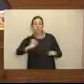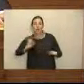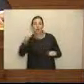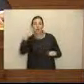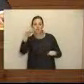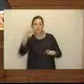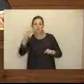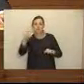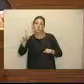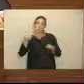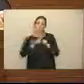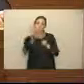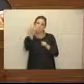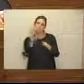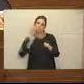incomodar a los demás.